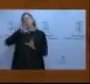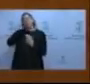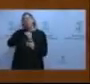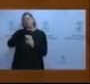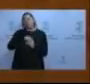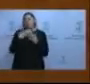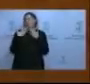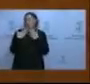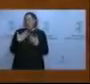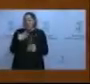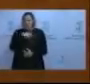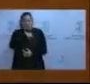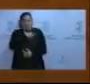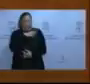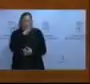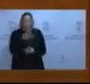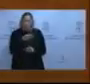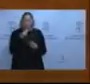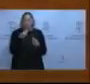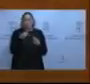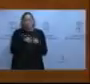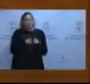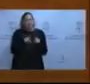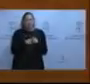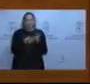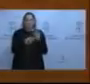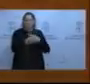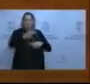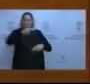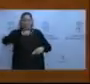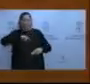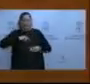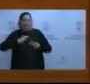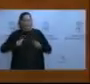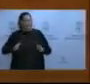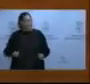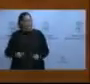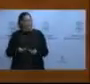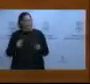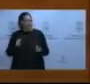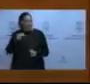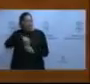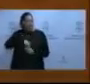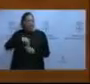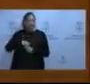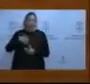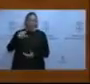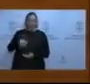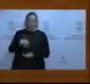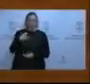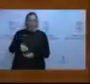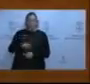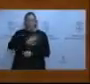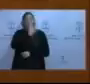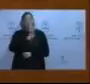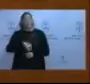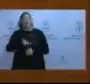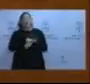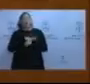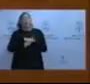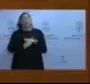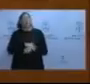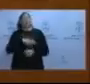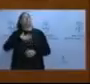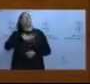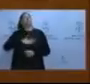contestación me pareció vaga, ¿no? Nos da la sensación de que el Gobierno se autocomplace. En sus contestaciones todo está bien o todo remite, que